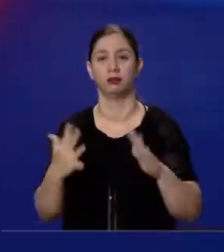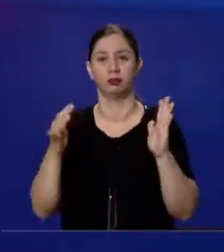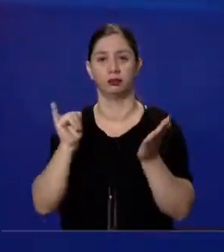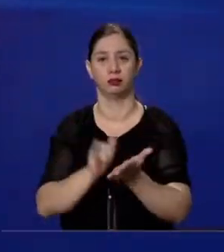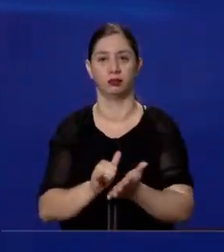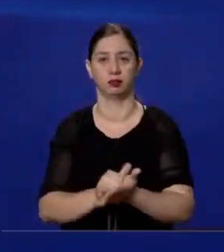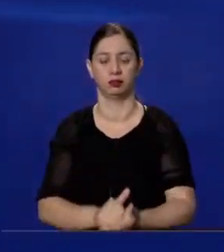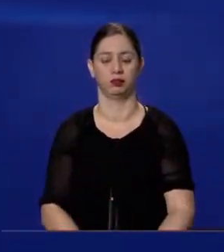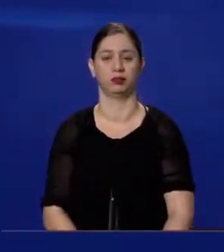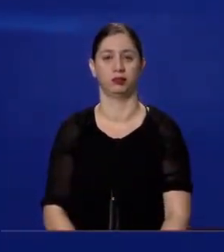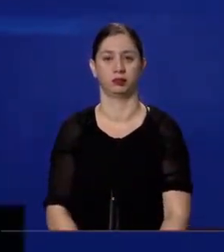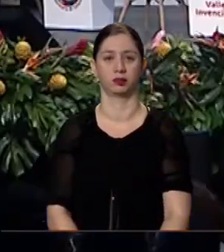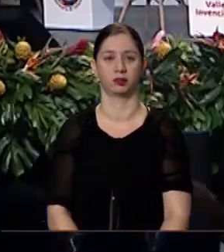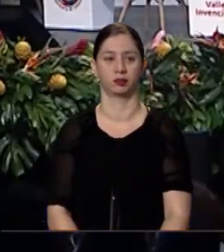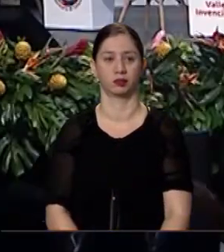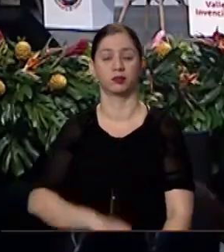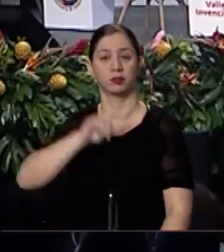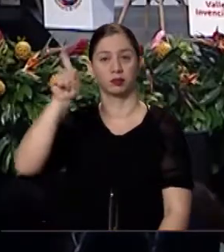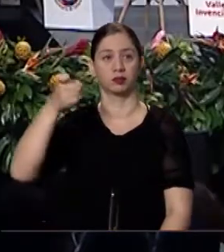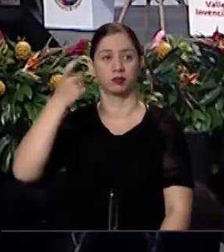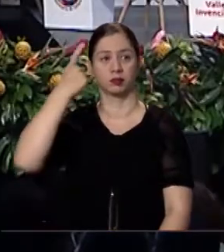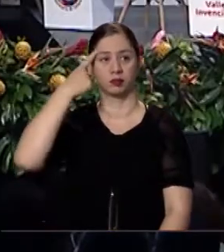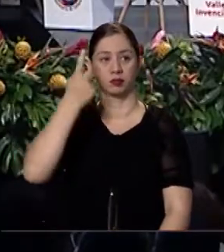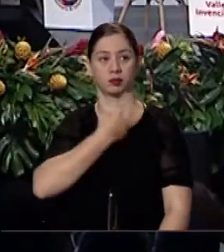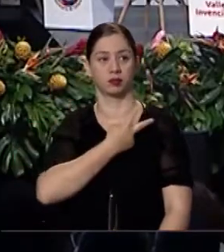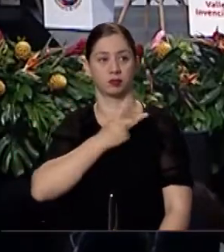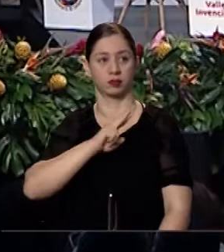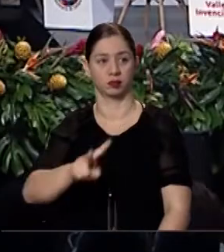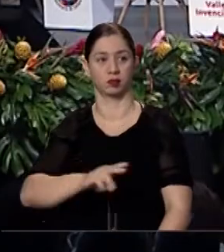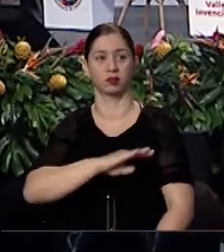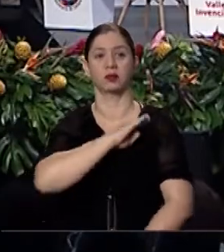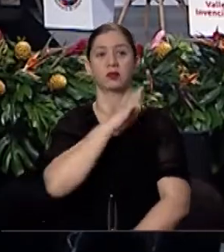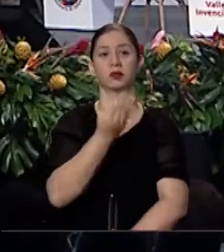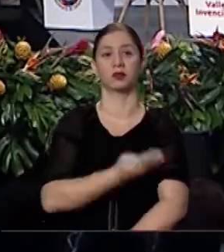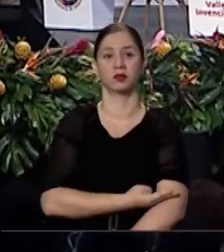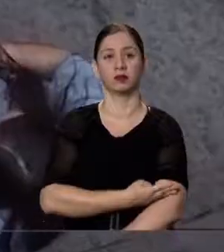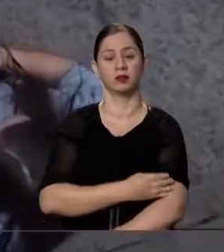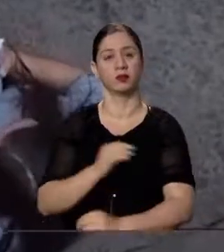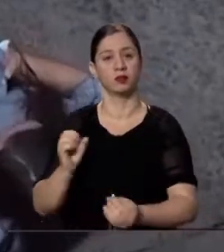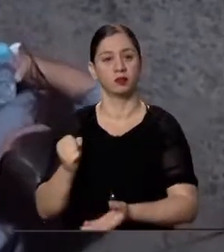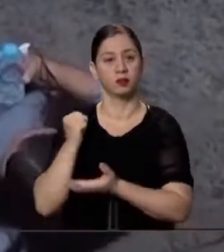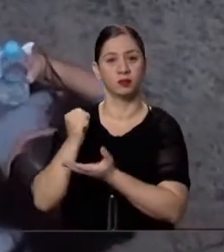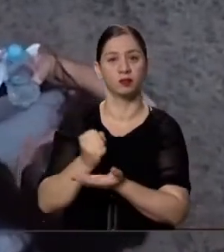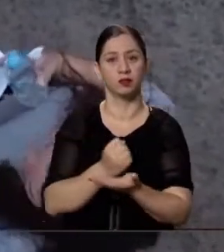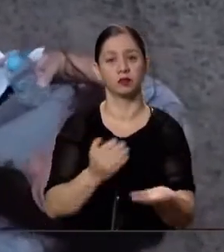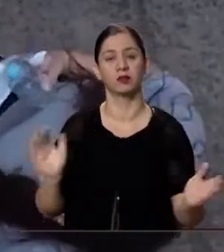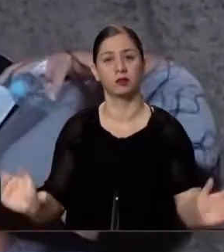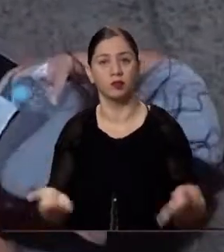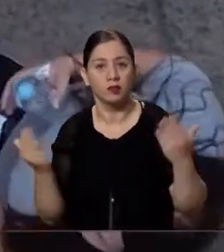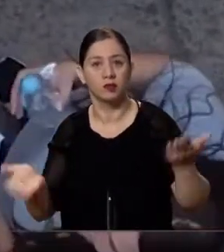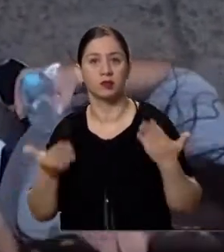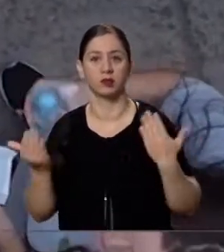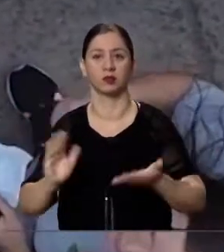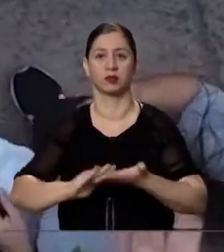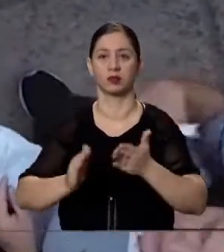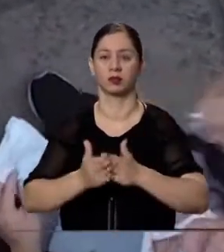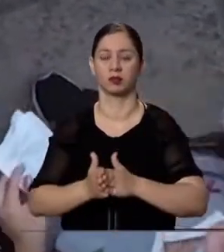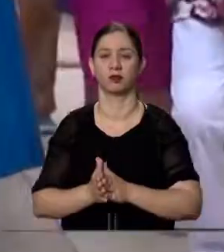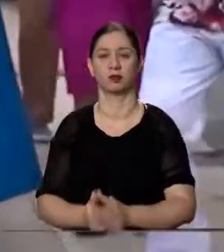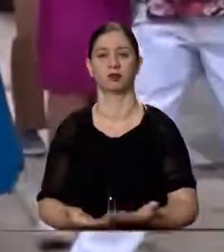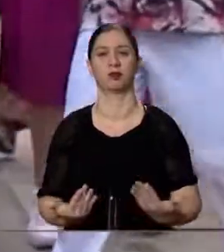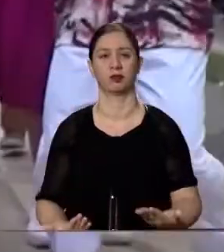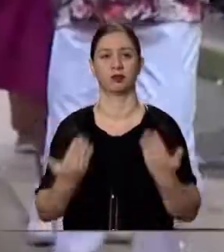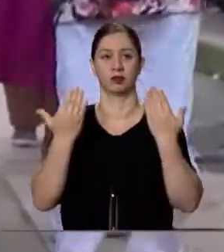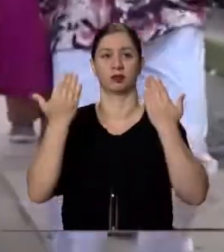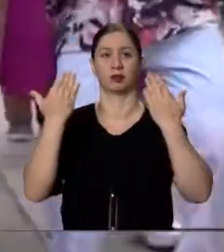también. La gobernación del Valle del Cauca fortalece los estímulos que incentivan a la comunidad a tejer raíces que